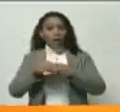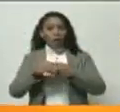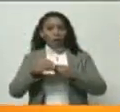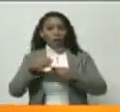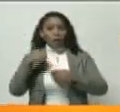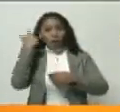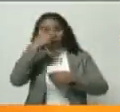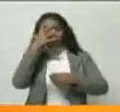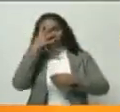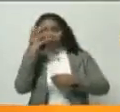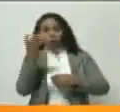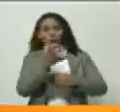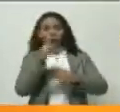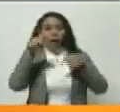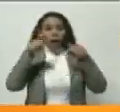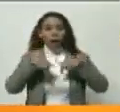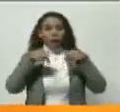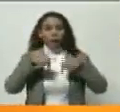careta